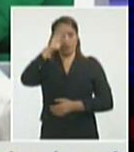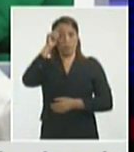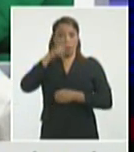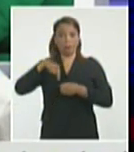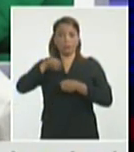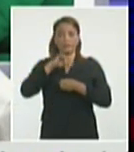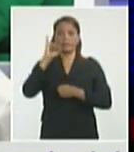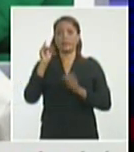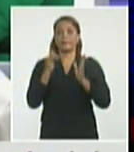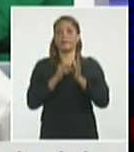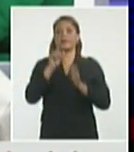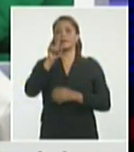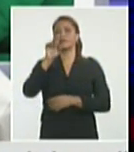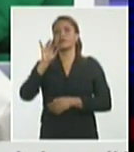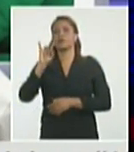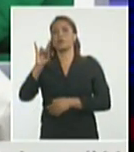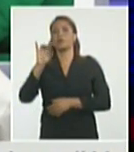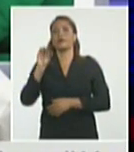6.190,